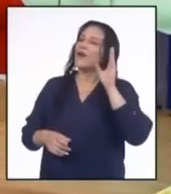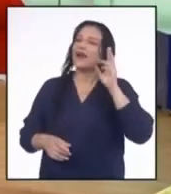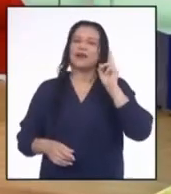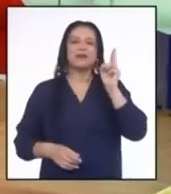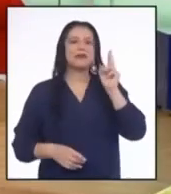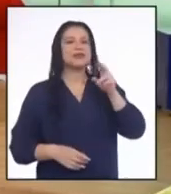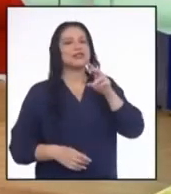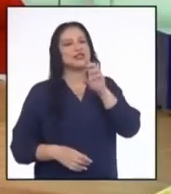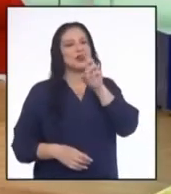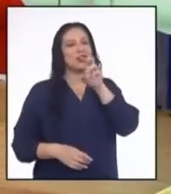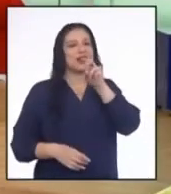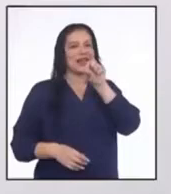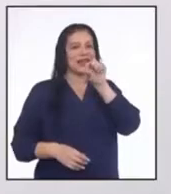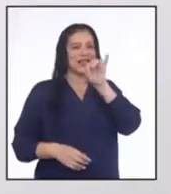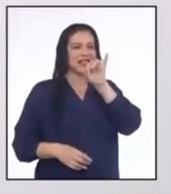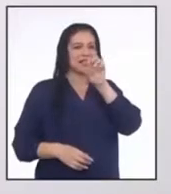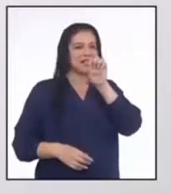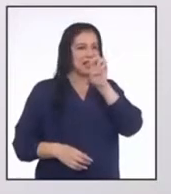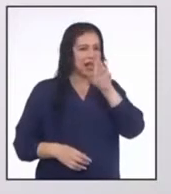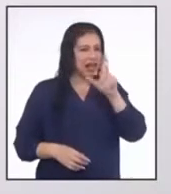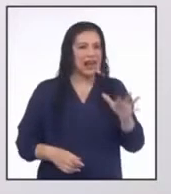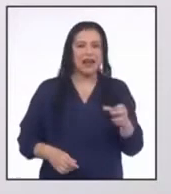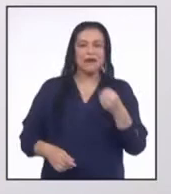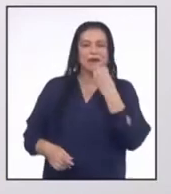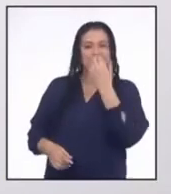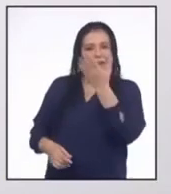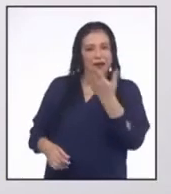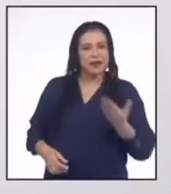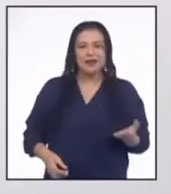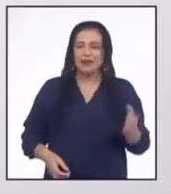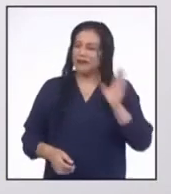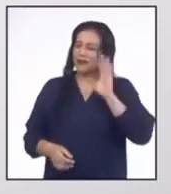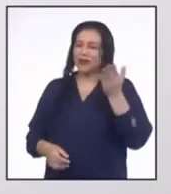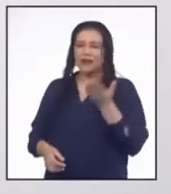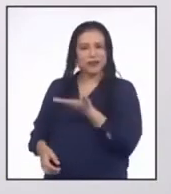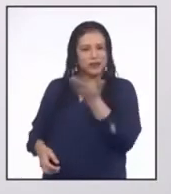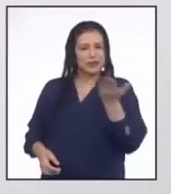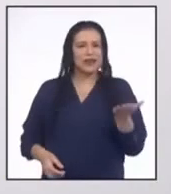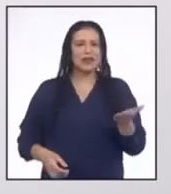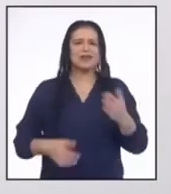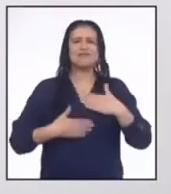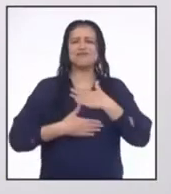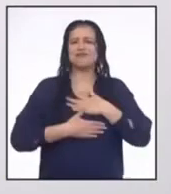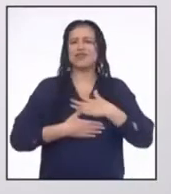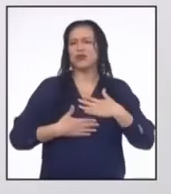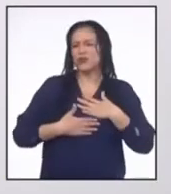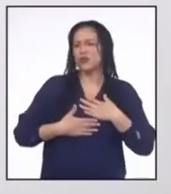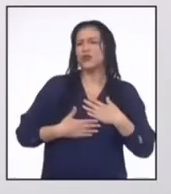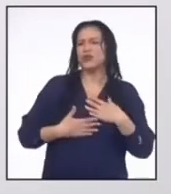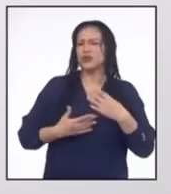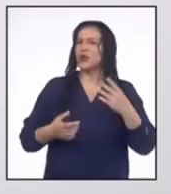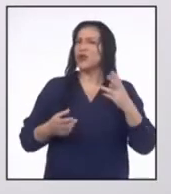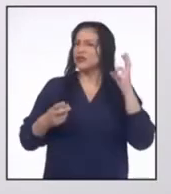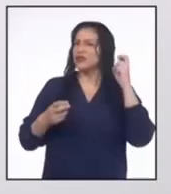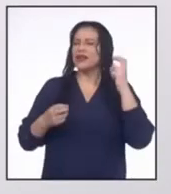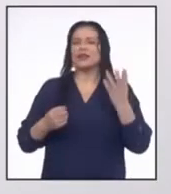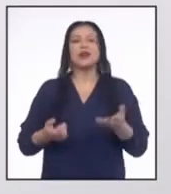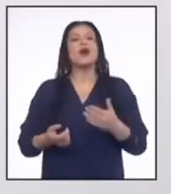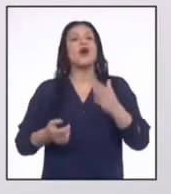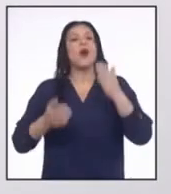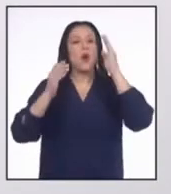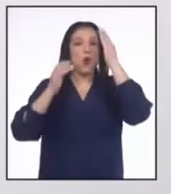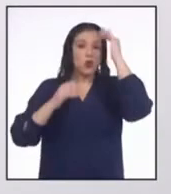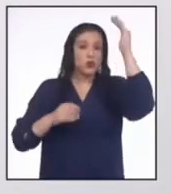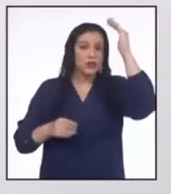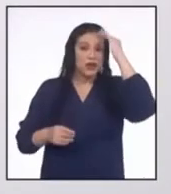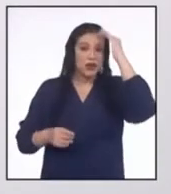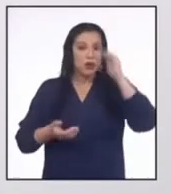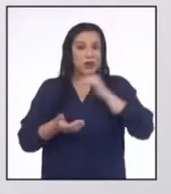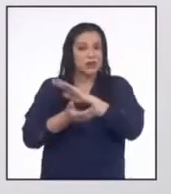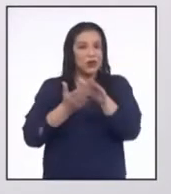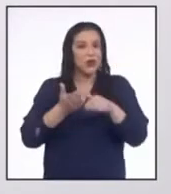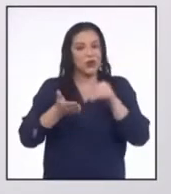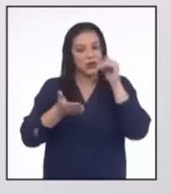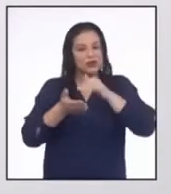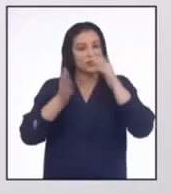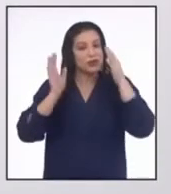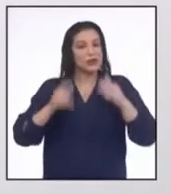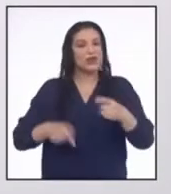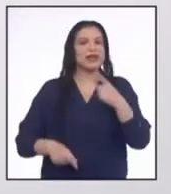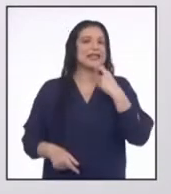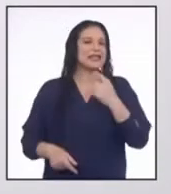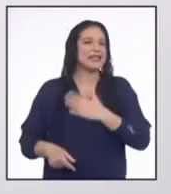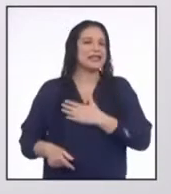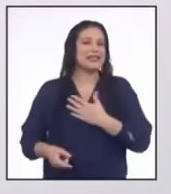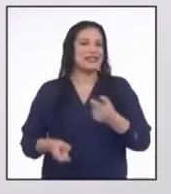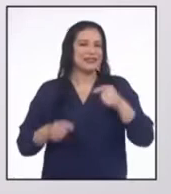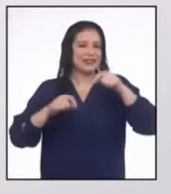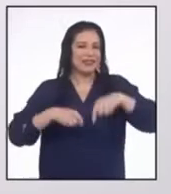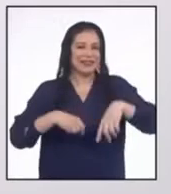Gisela. Bienvenida, profesora. Hola Stephanie Junior, qué gusto escucharlos. Un saludo a todos los estudiantes de quinto de secundaria de